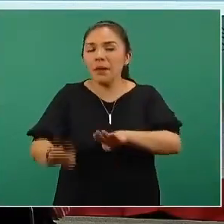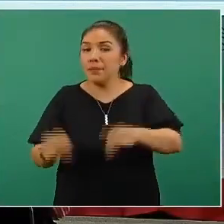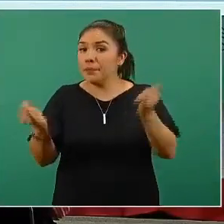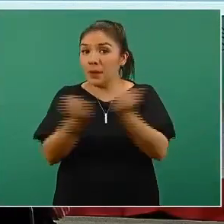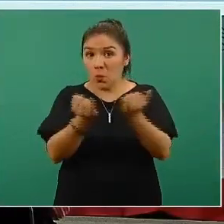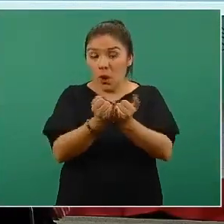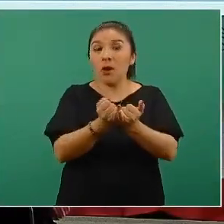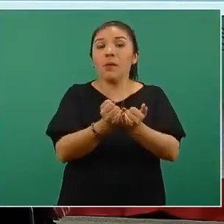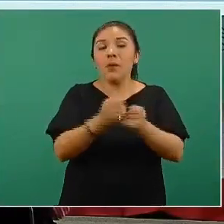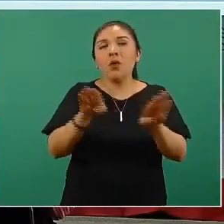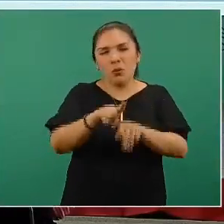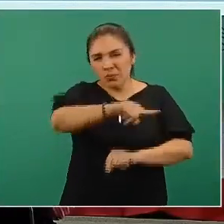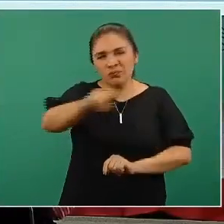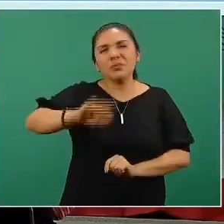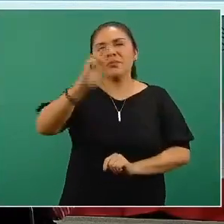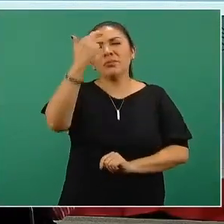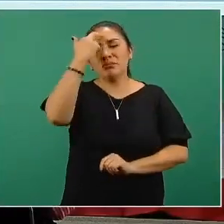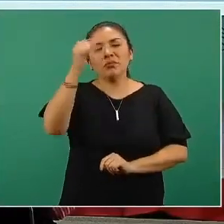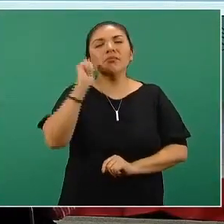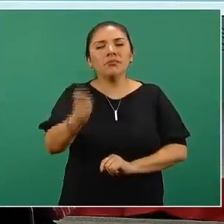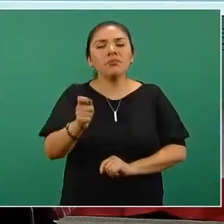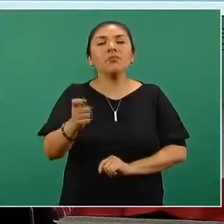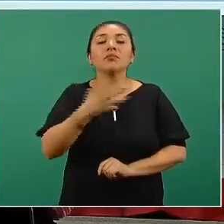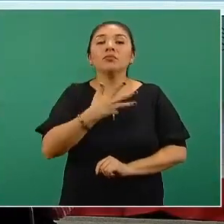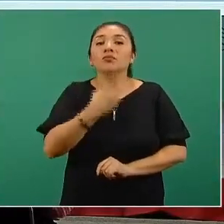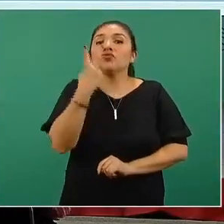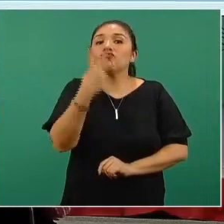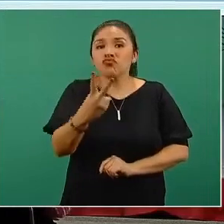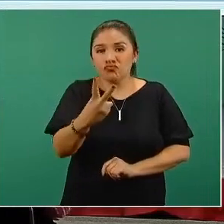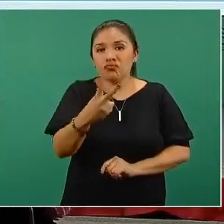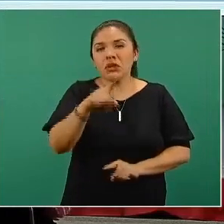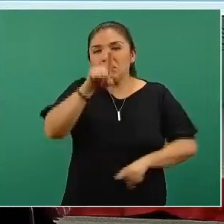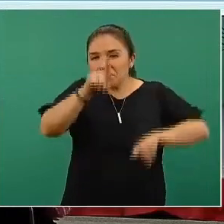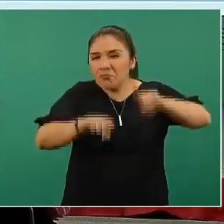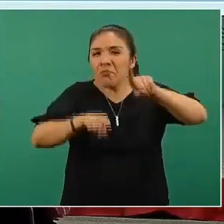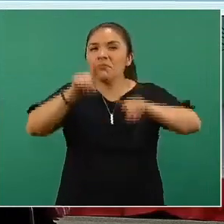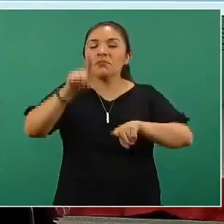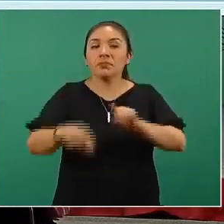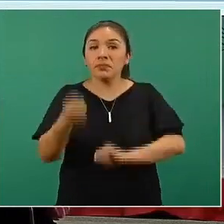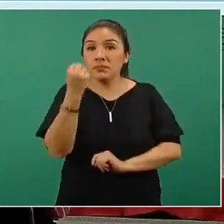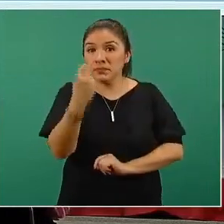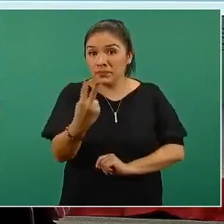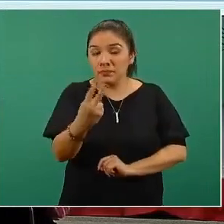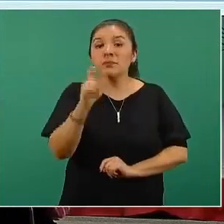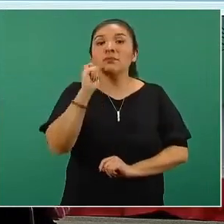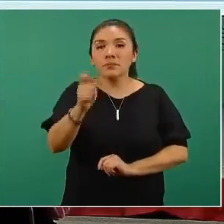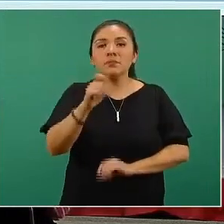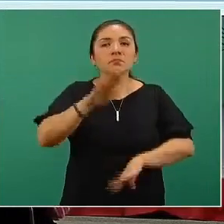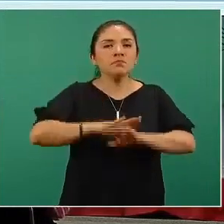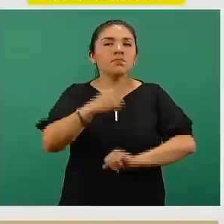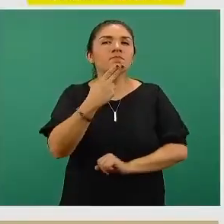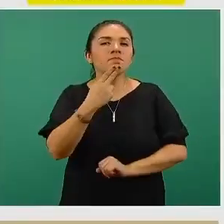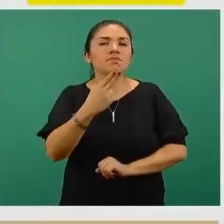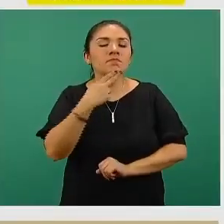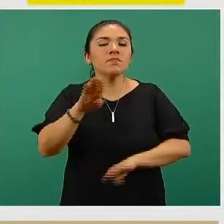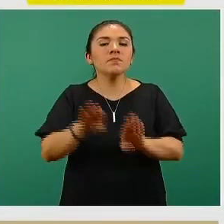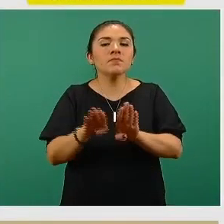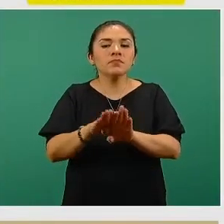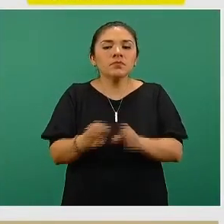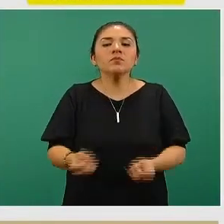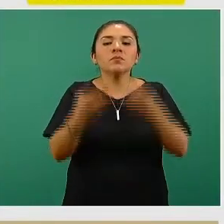letalidad, para recordarlo, en general tenemos dos grandes estadísticas que utilizamos el número